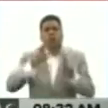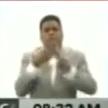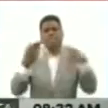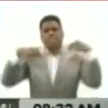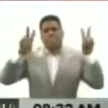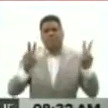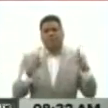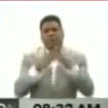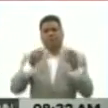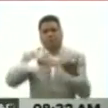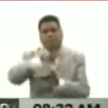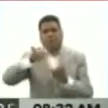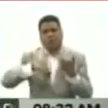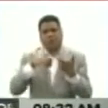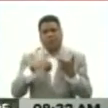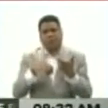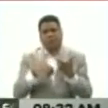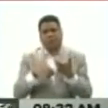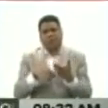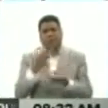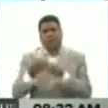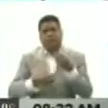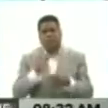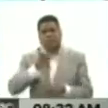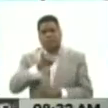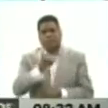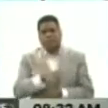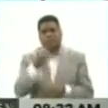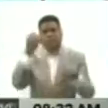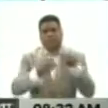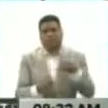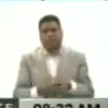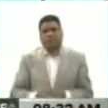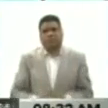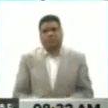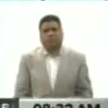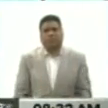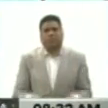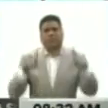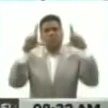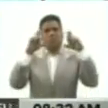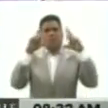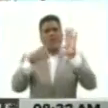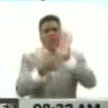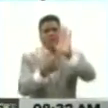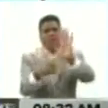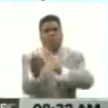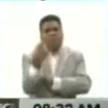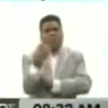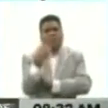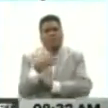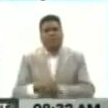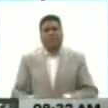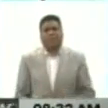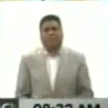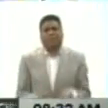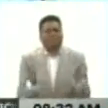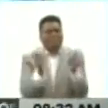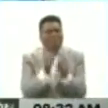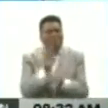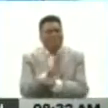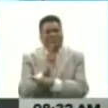que realmente nos están sembrando ellos mismos. Ya quisiera terminar, y tenemos que presentar unas fotografías que también nos han enviado, pero